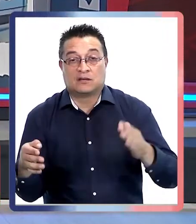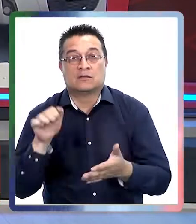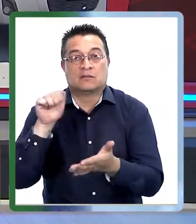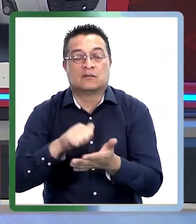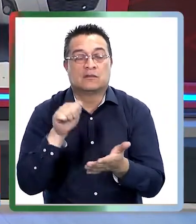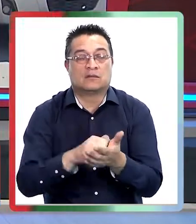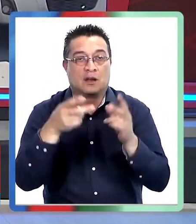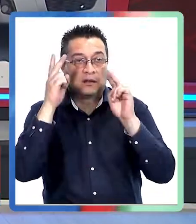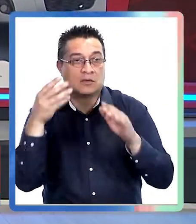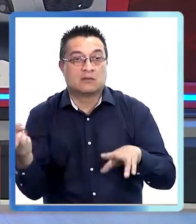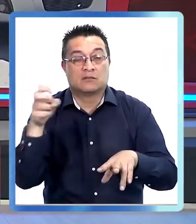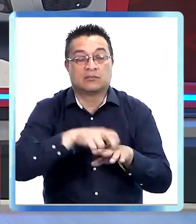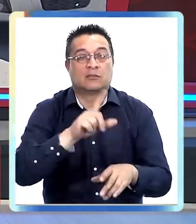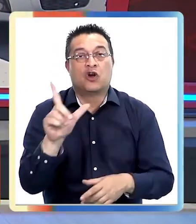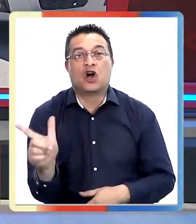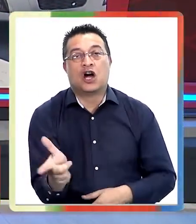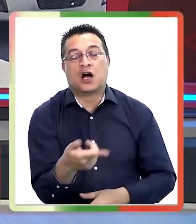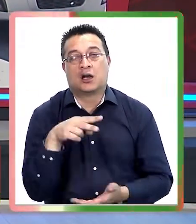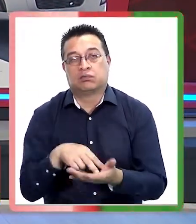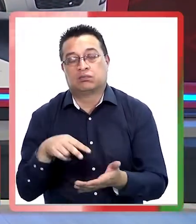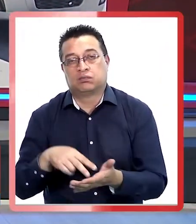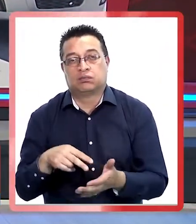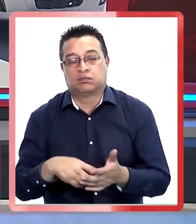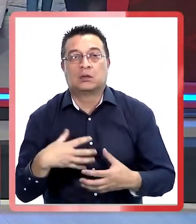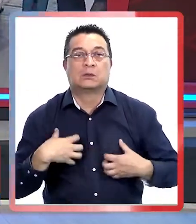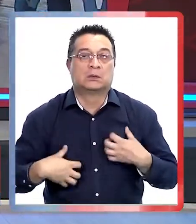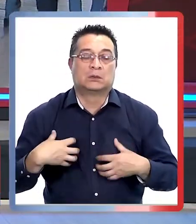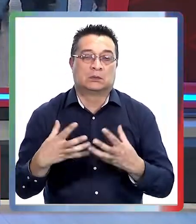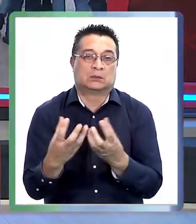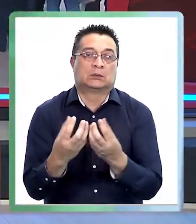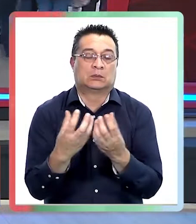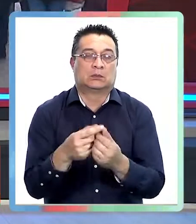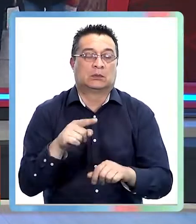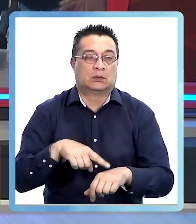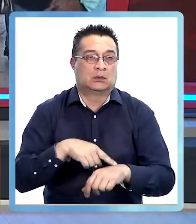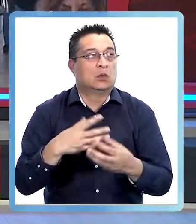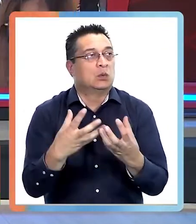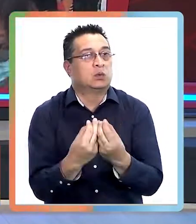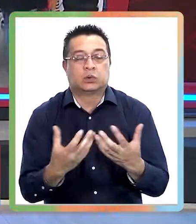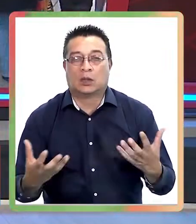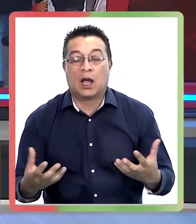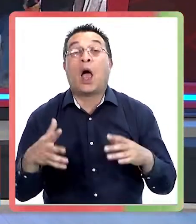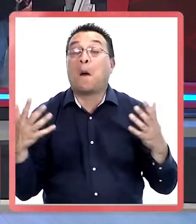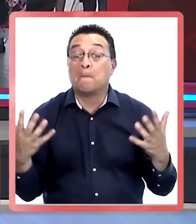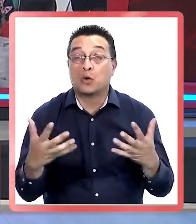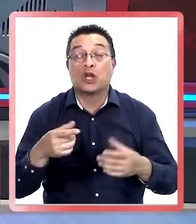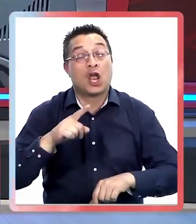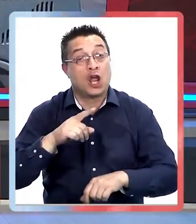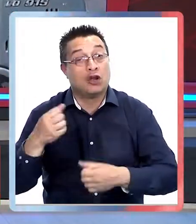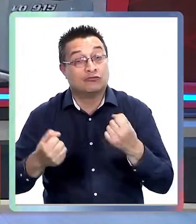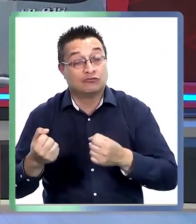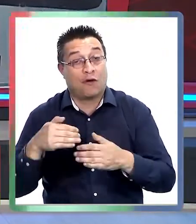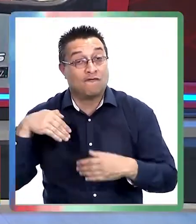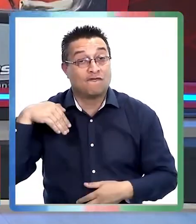reclaman que para poder tomar una micro deben esperar horas en los paraderos y esto provoca aglomeraciones en las horas punta. ¿A qué se debe? Según los conductores